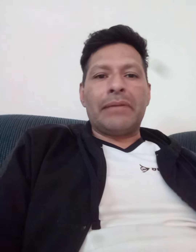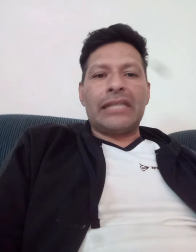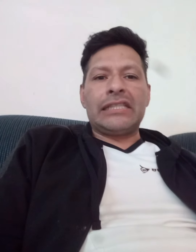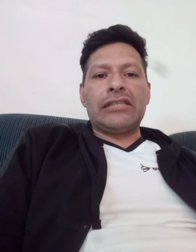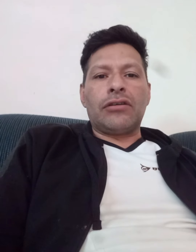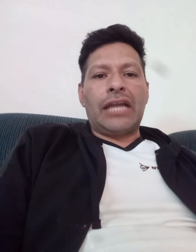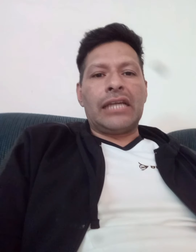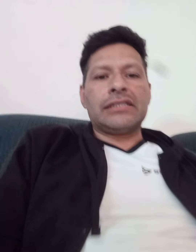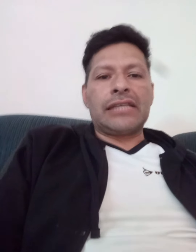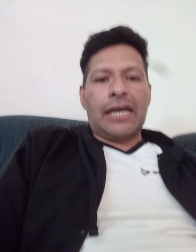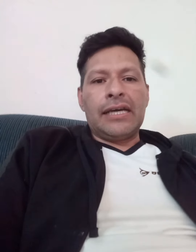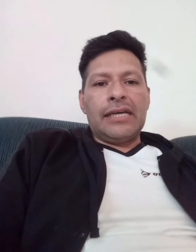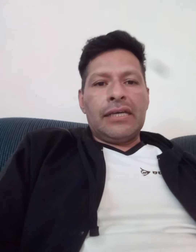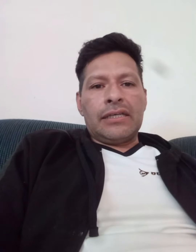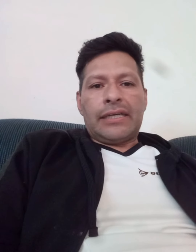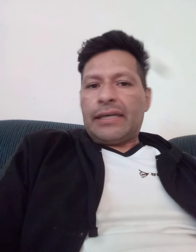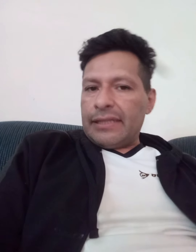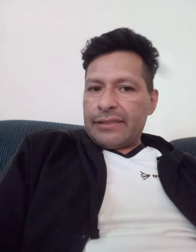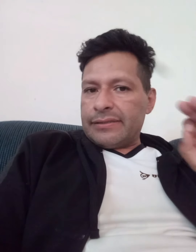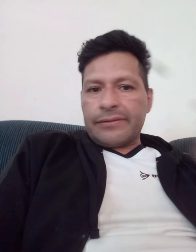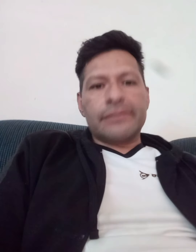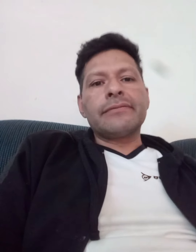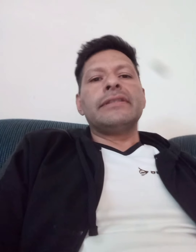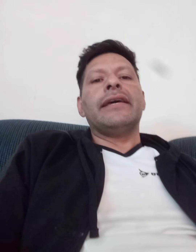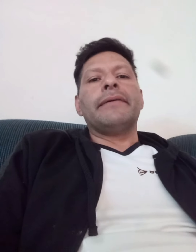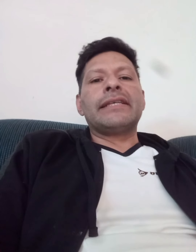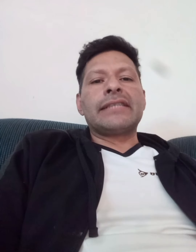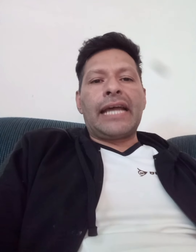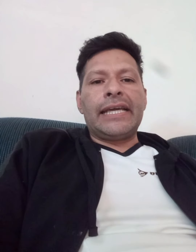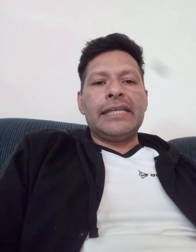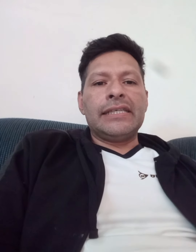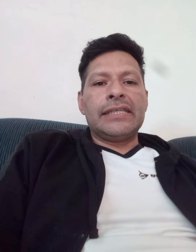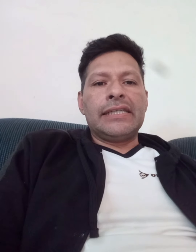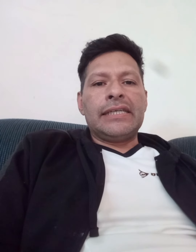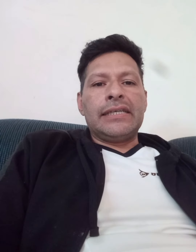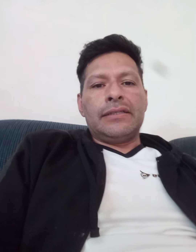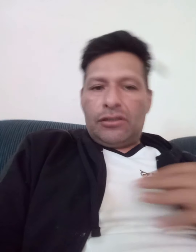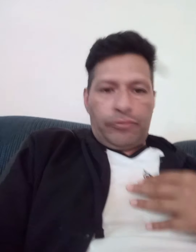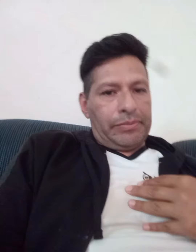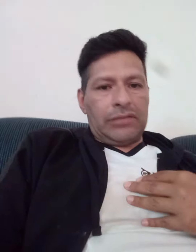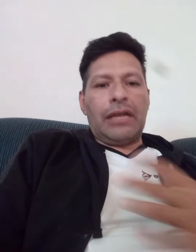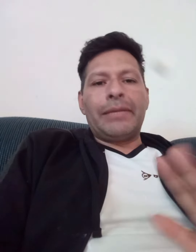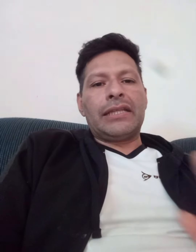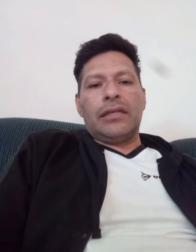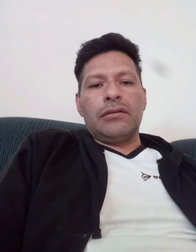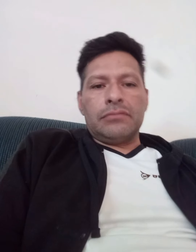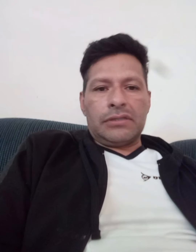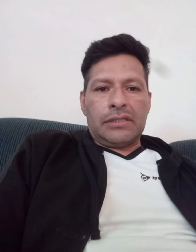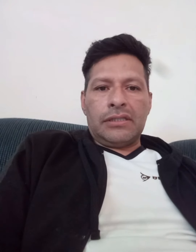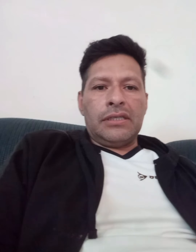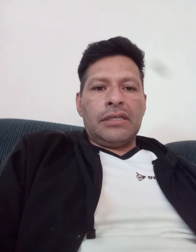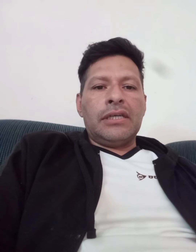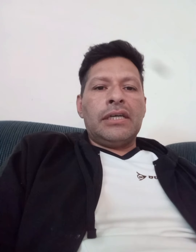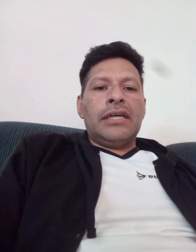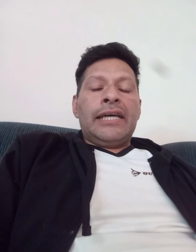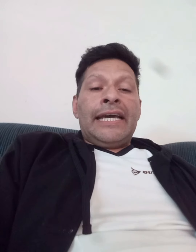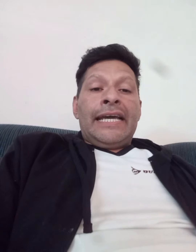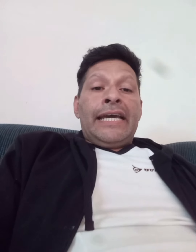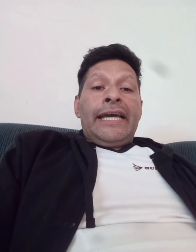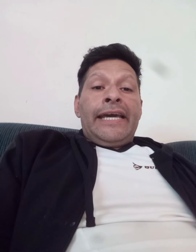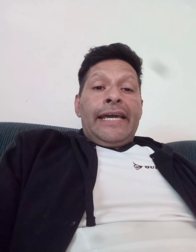el primeritito en la lista que debe de estar ahí. Digo, personalmente, ¿no?